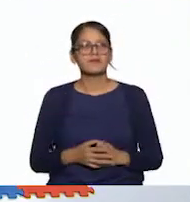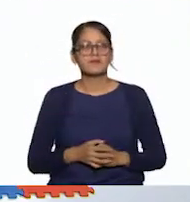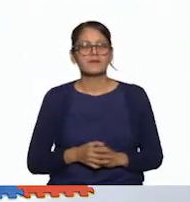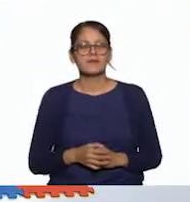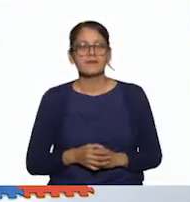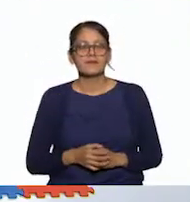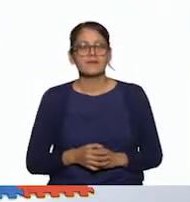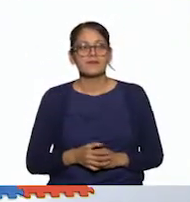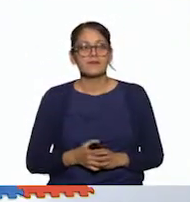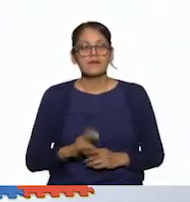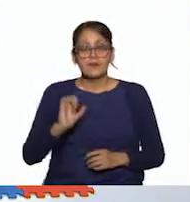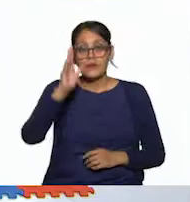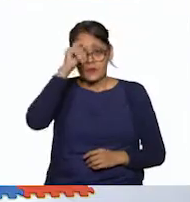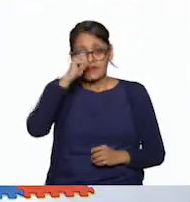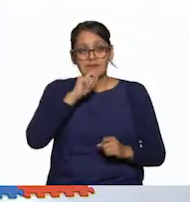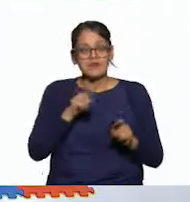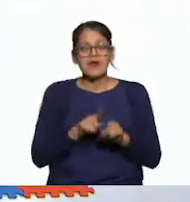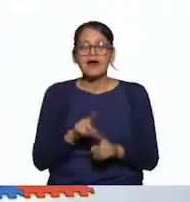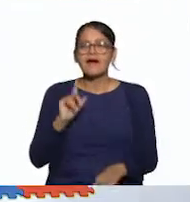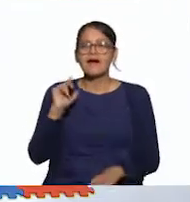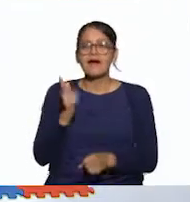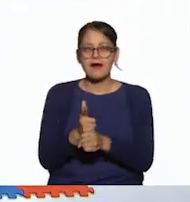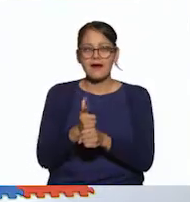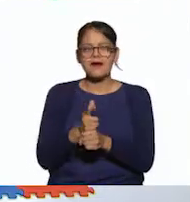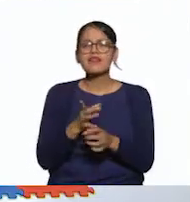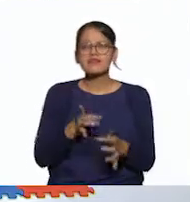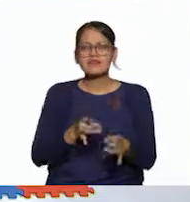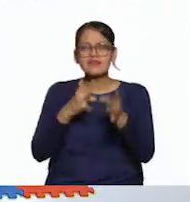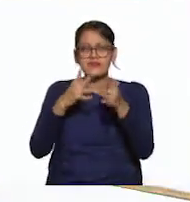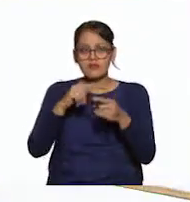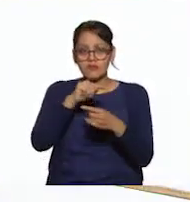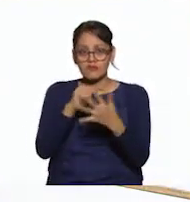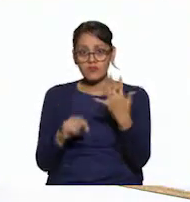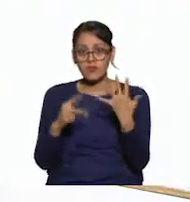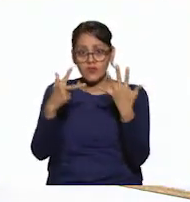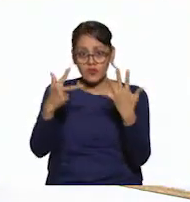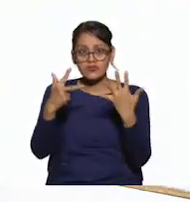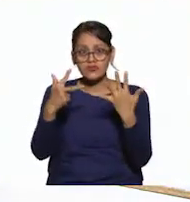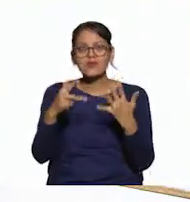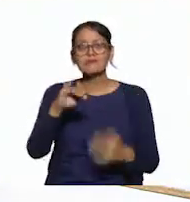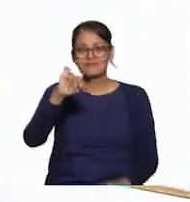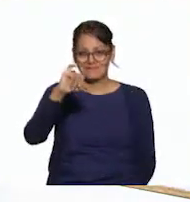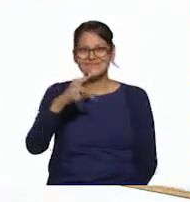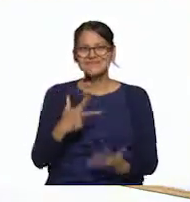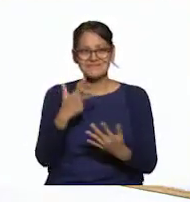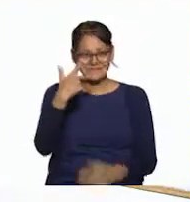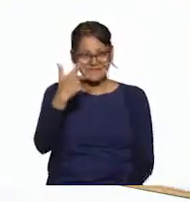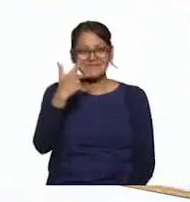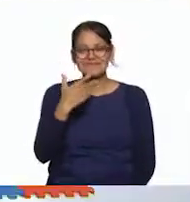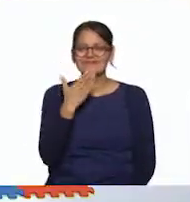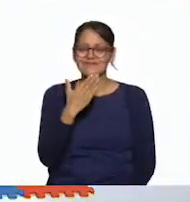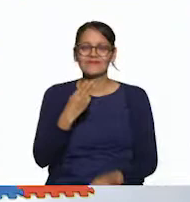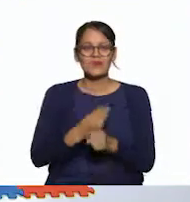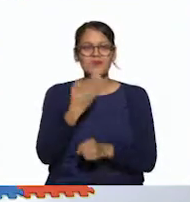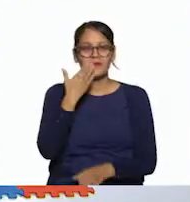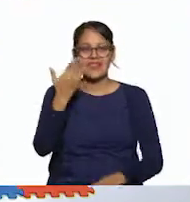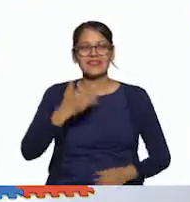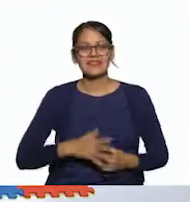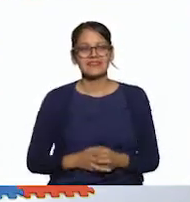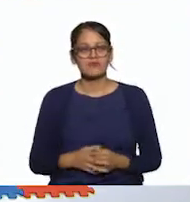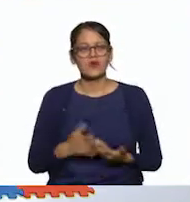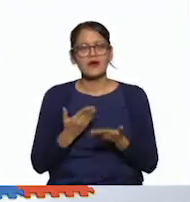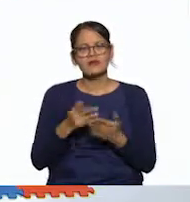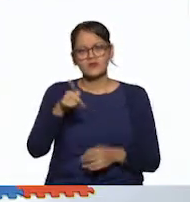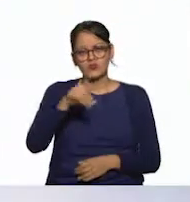atrás, izquierda. De acuerdo al frente. O sea, me estoy dando cuenta que son 8 direcciones, ¿verdad? Son 8 direcciones. Muy bien, Pilar. Ah. Así